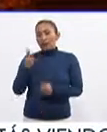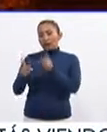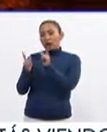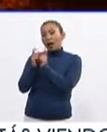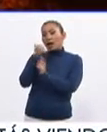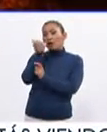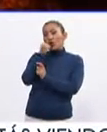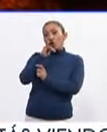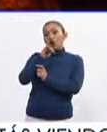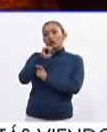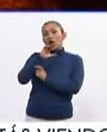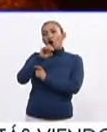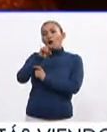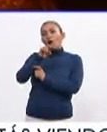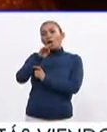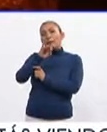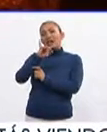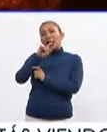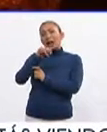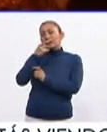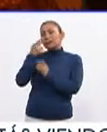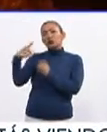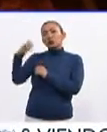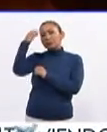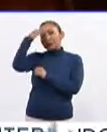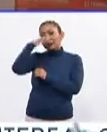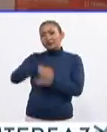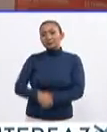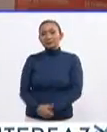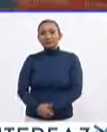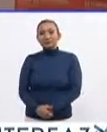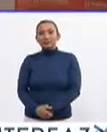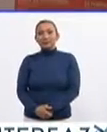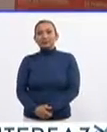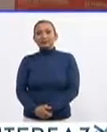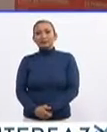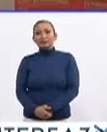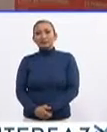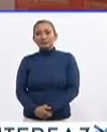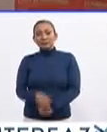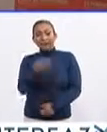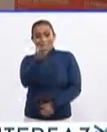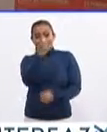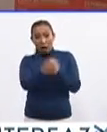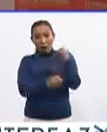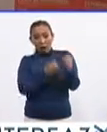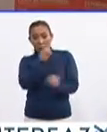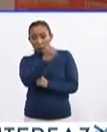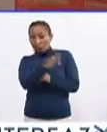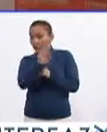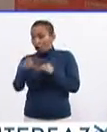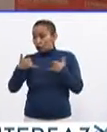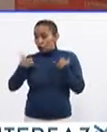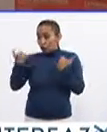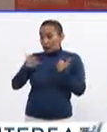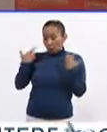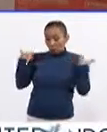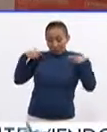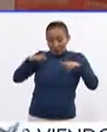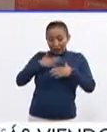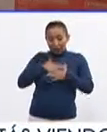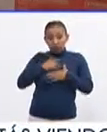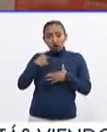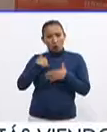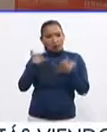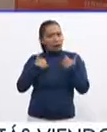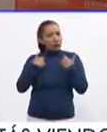con el alumno José Cobian, quien nos platica de su experiencia. Representar a través de esta obra a toda la juventud, siendo